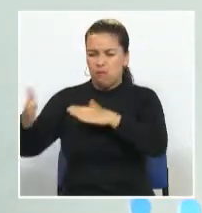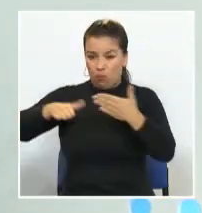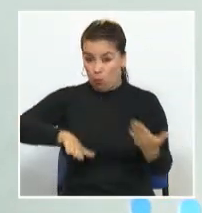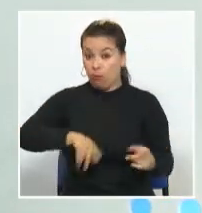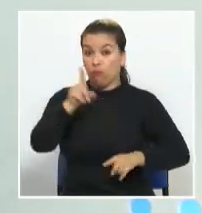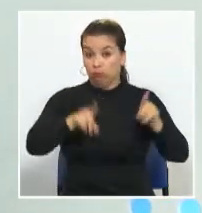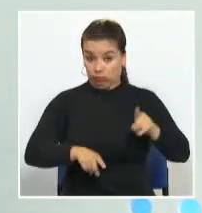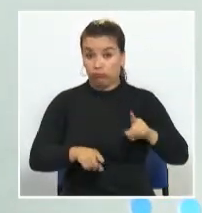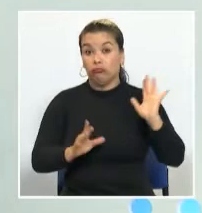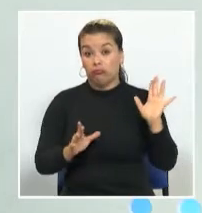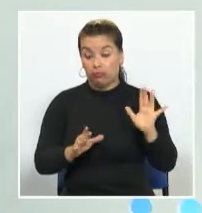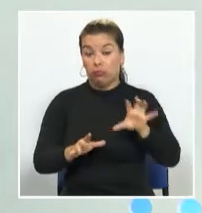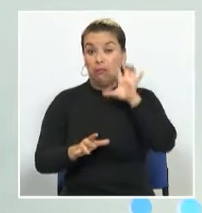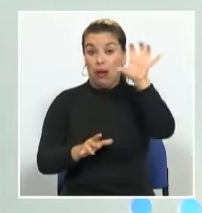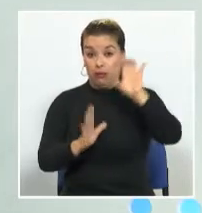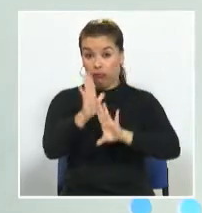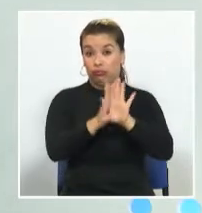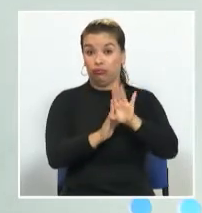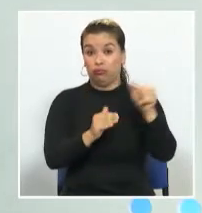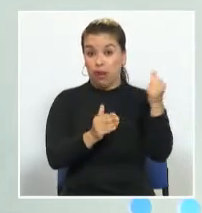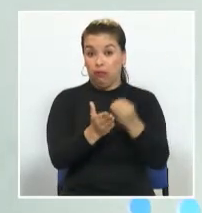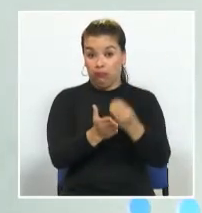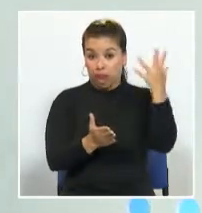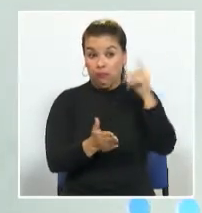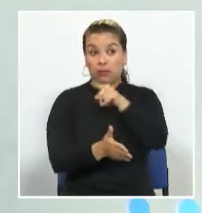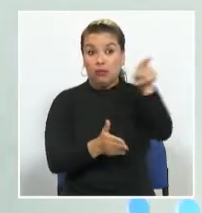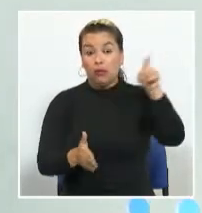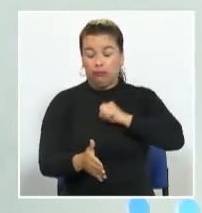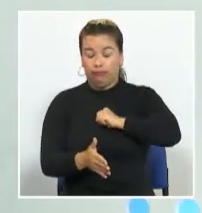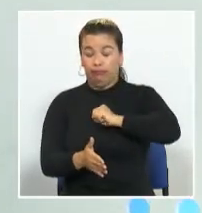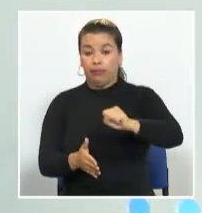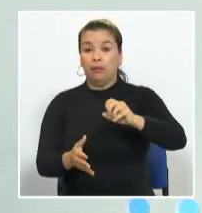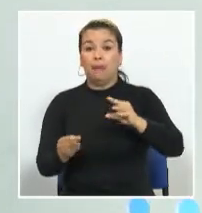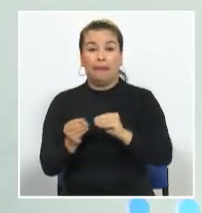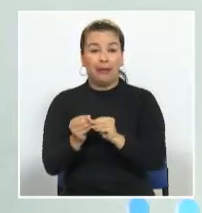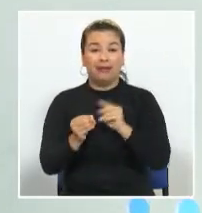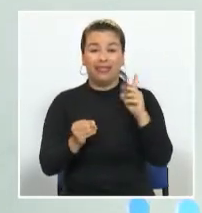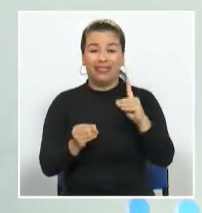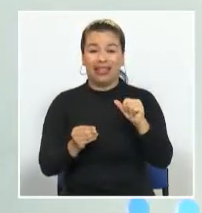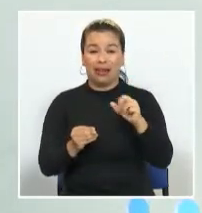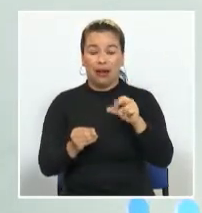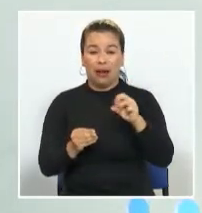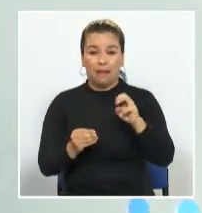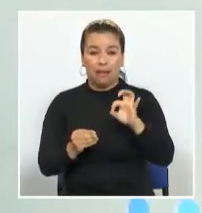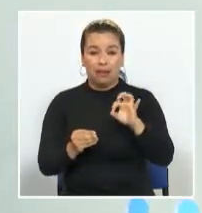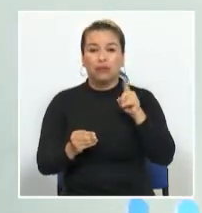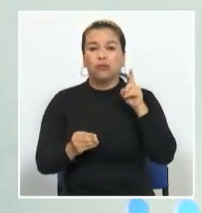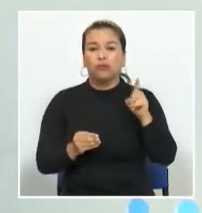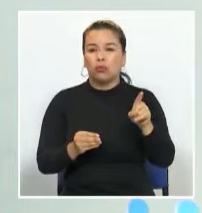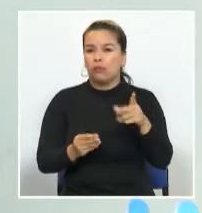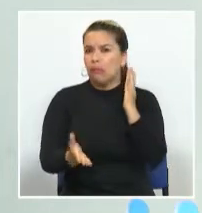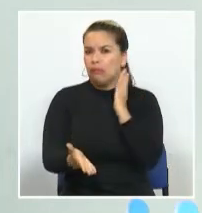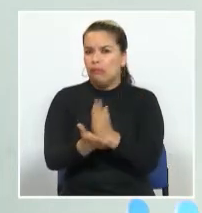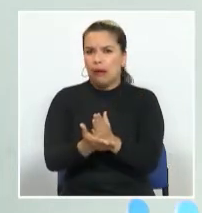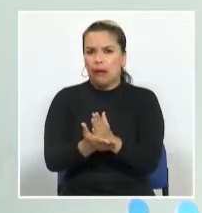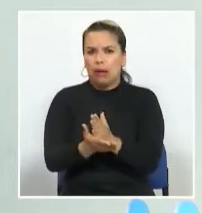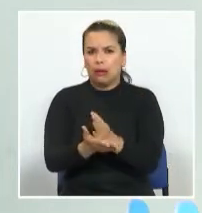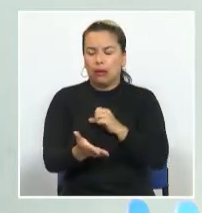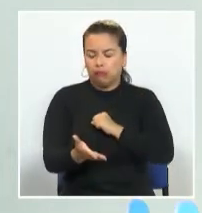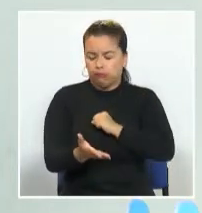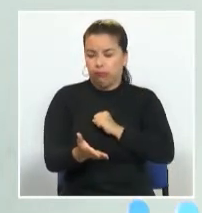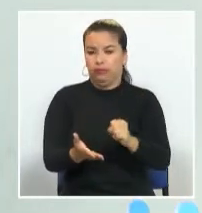desarrollados, los infartos y sobre todo los infartos y los derrames, o sea, los eventos que suceden a